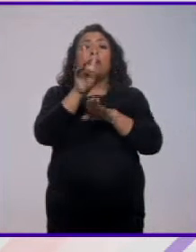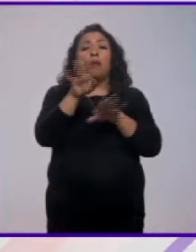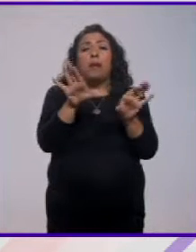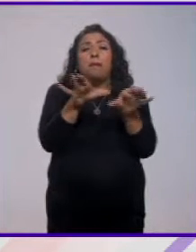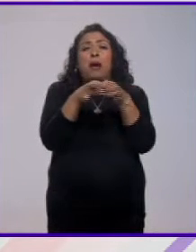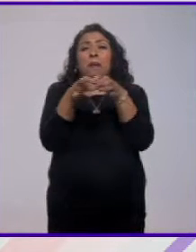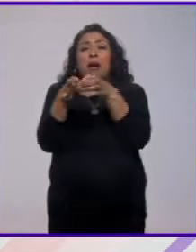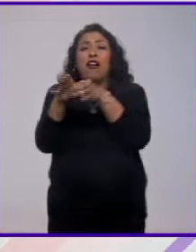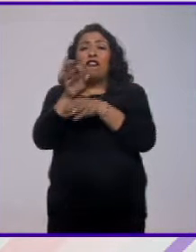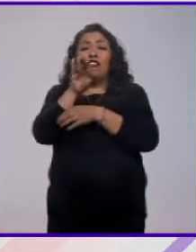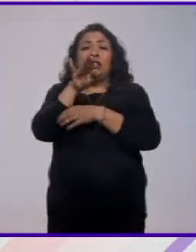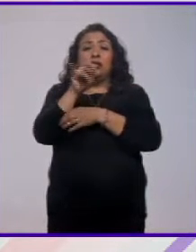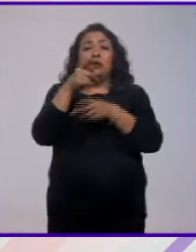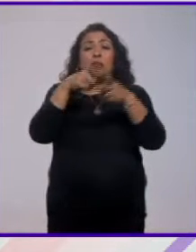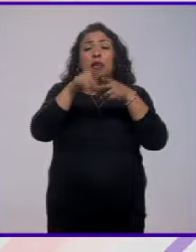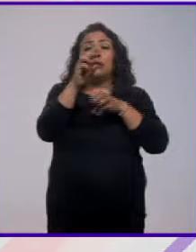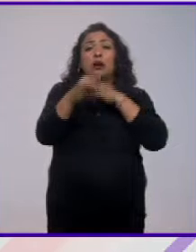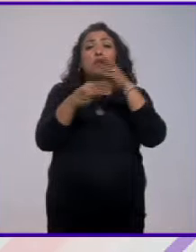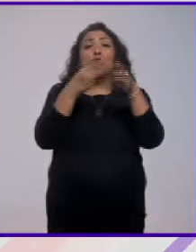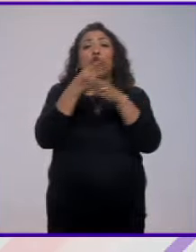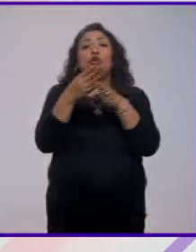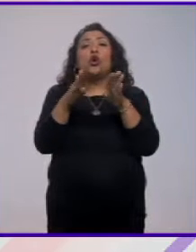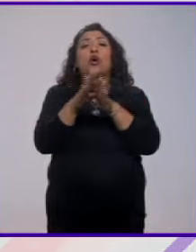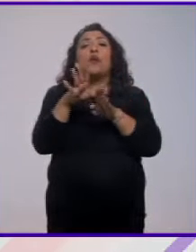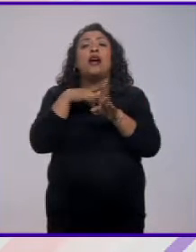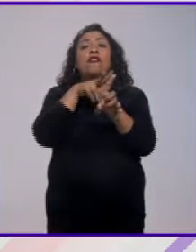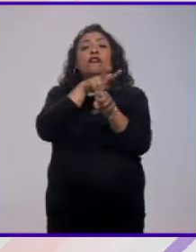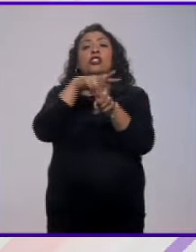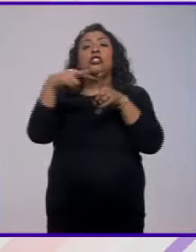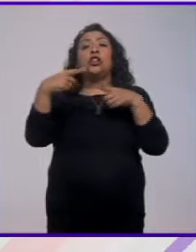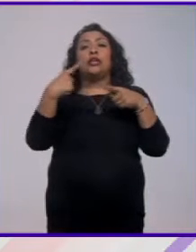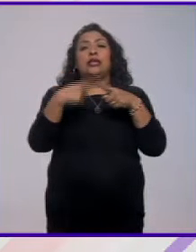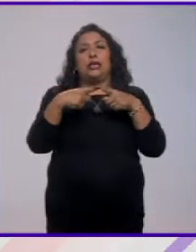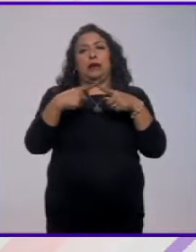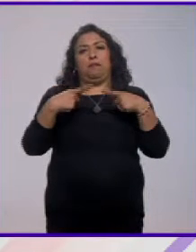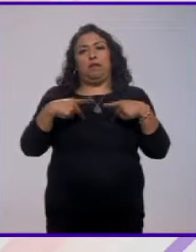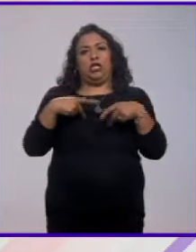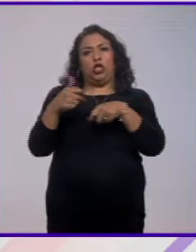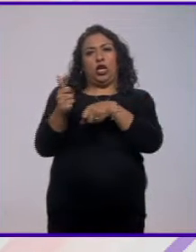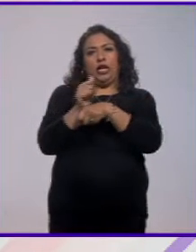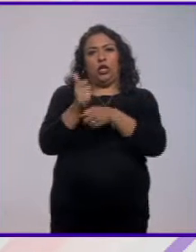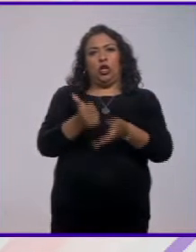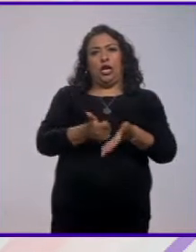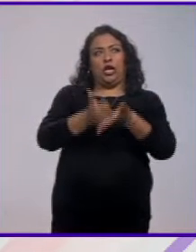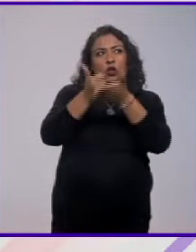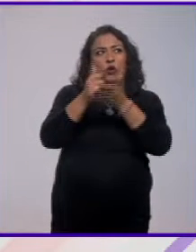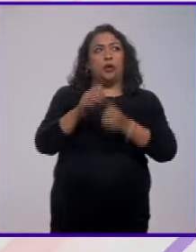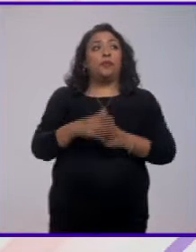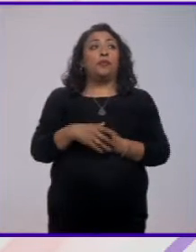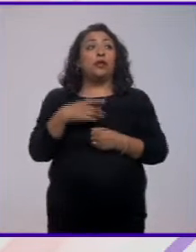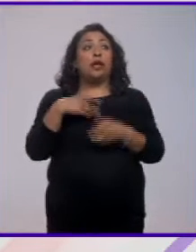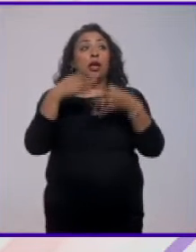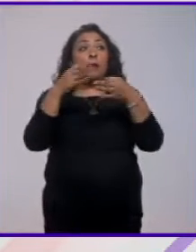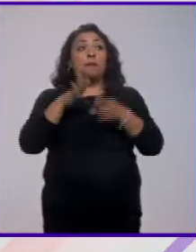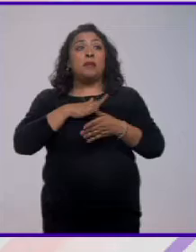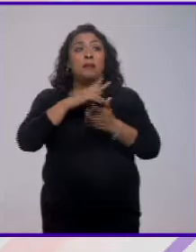fascismos que surgen en el mundo a partir de la visión de los actores. The origin of